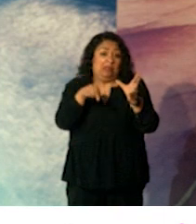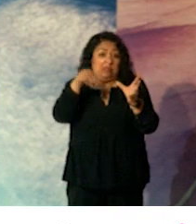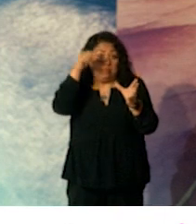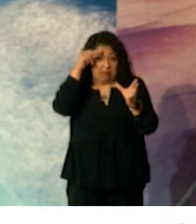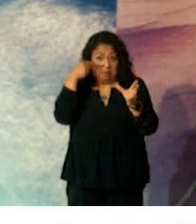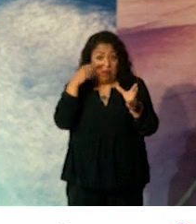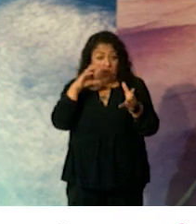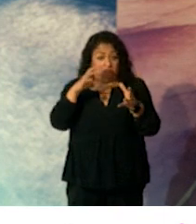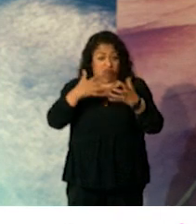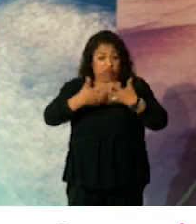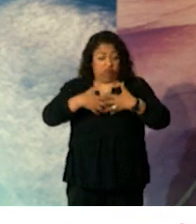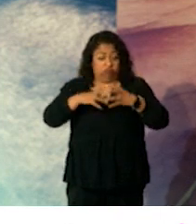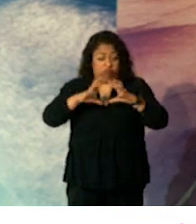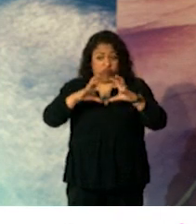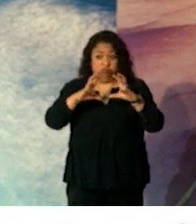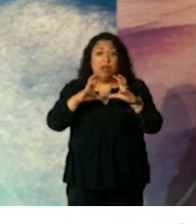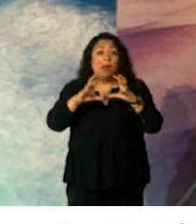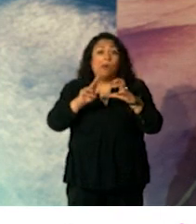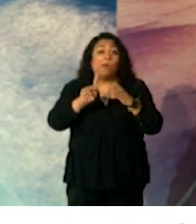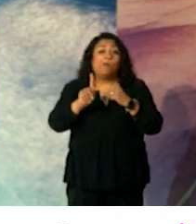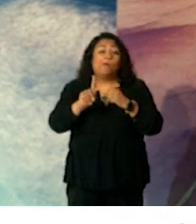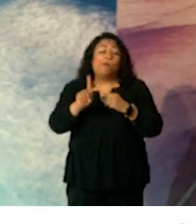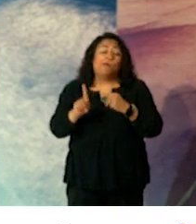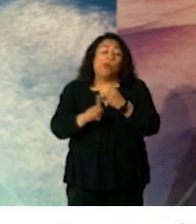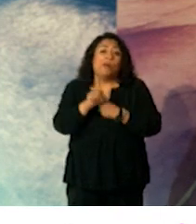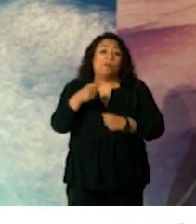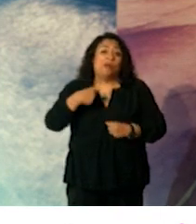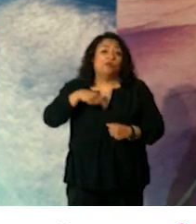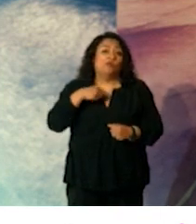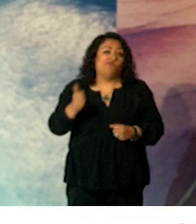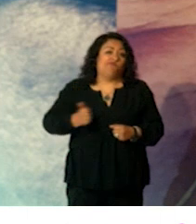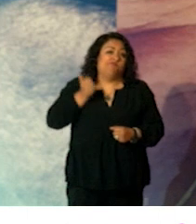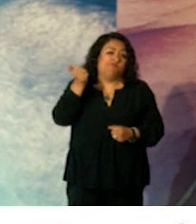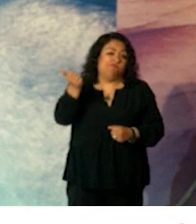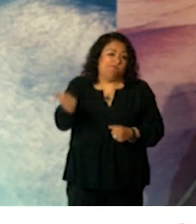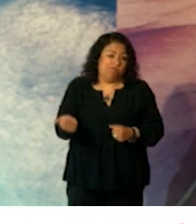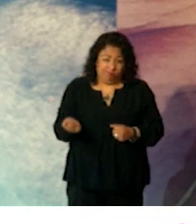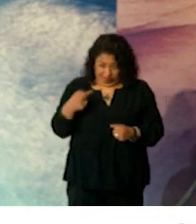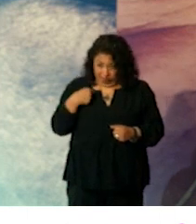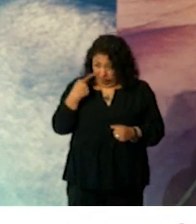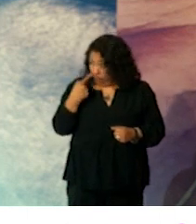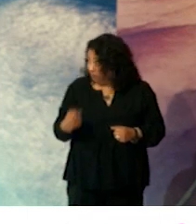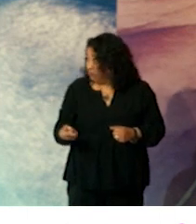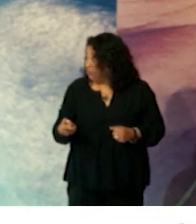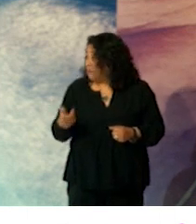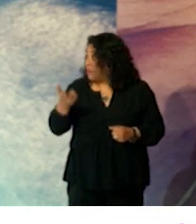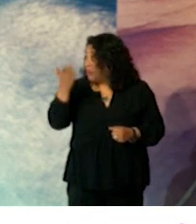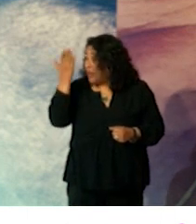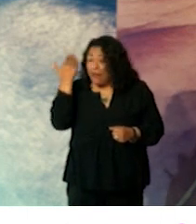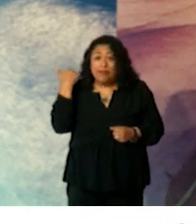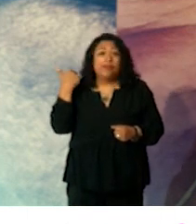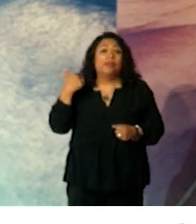cómo funciona. La vaina es que lo estamos atropellando. Pero tú has visto lo que eran